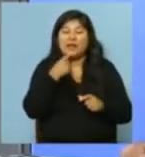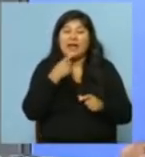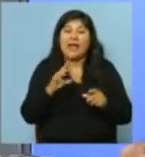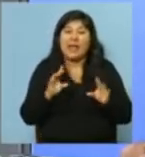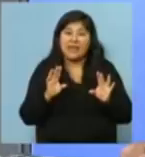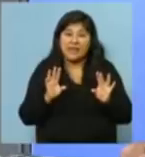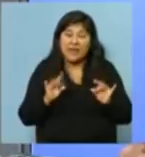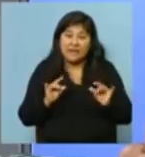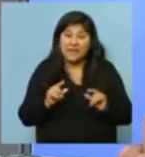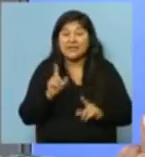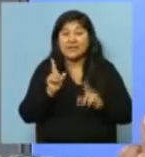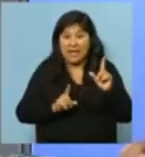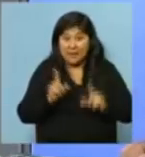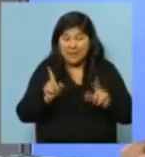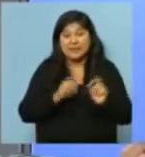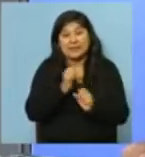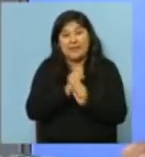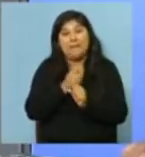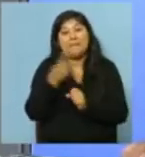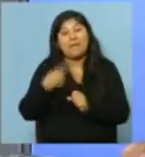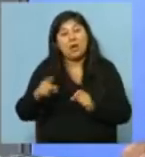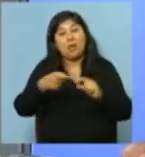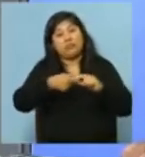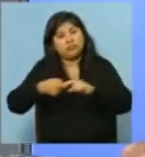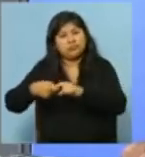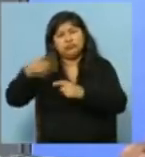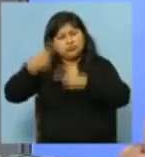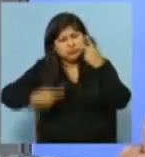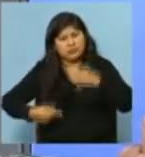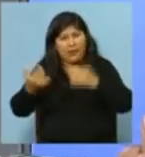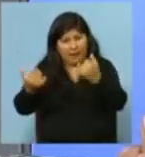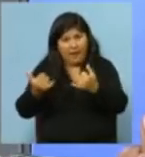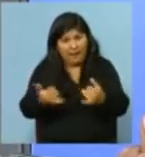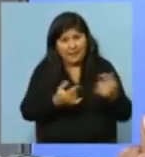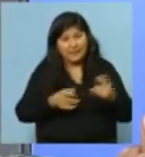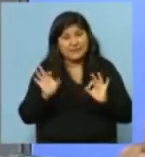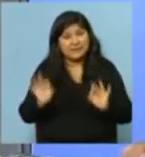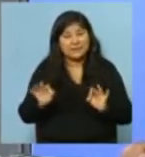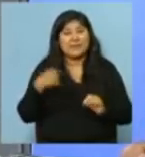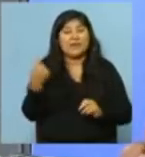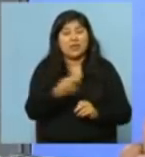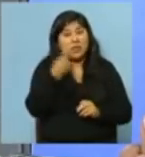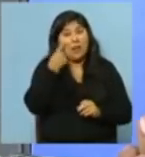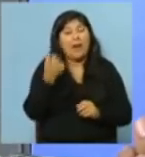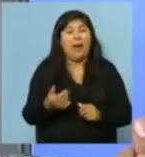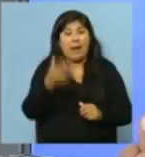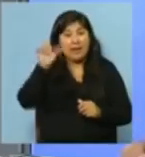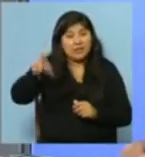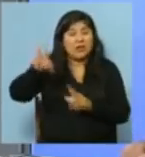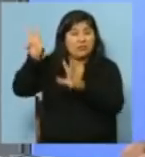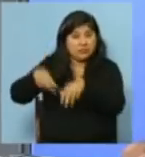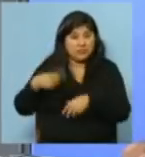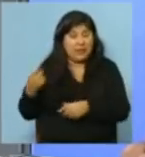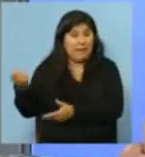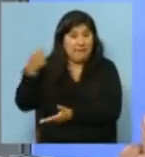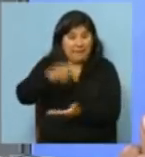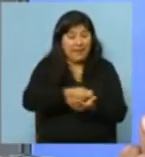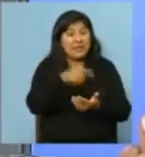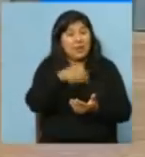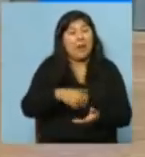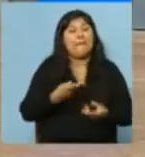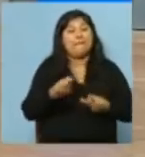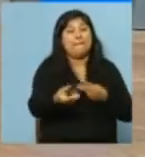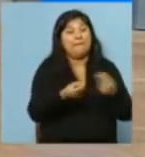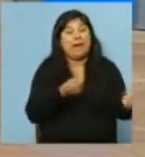equipamientos necesarios para que lo puedan hacer esto nos va a permitir incorporar mayores maquinaria de la provincia estamos en los próximos meses